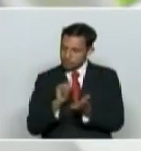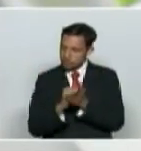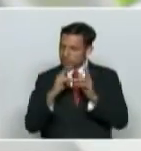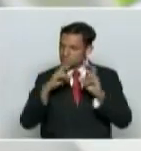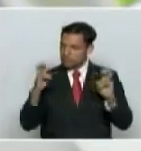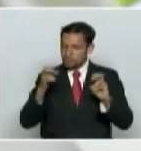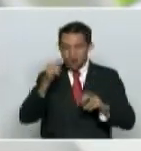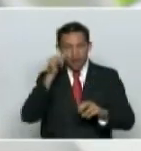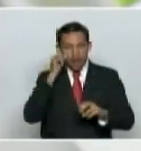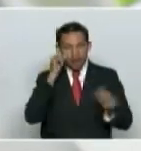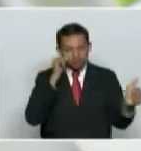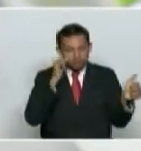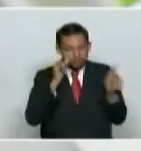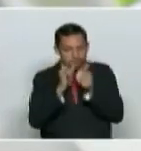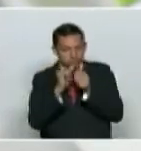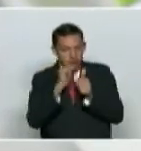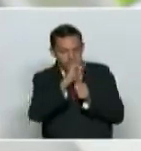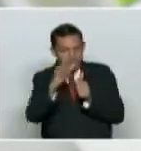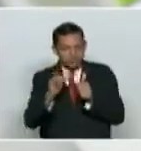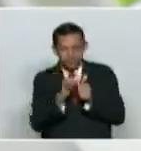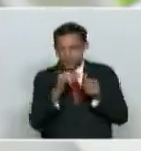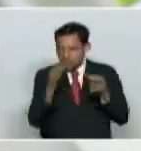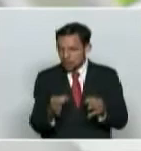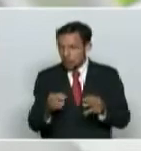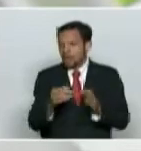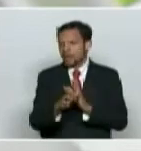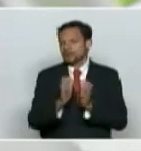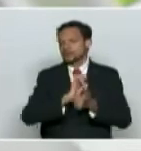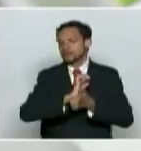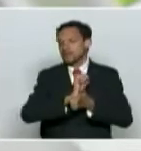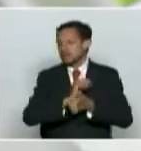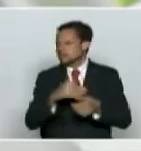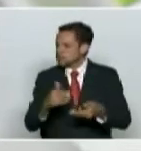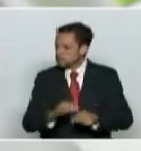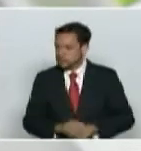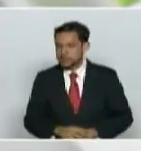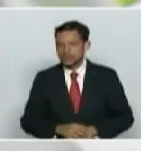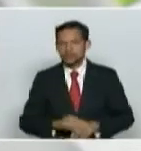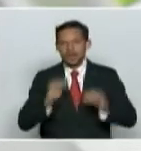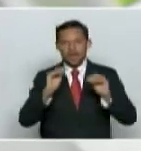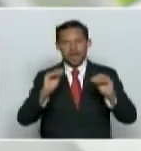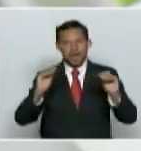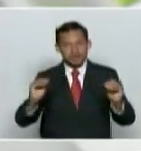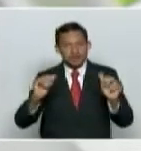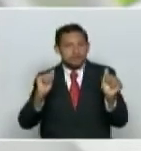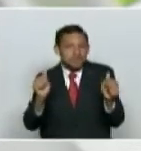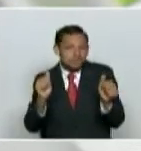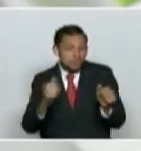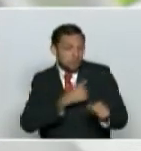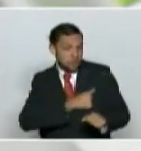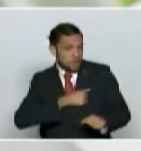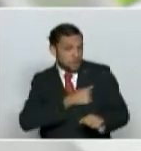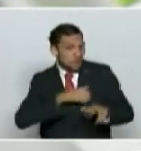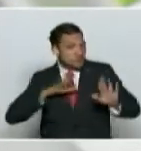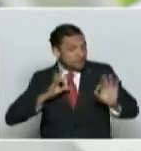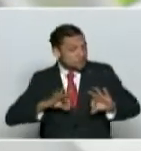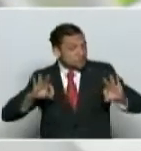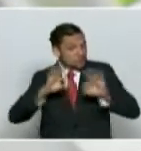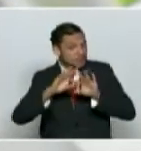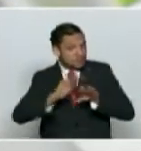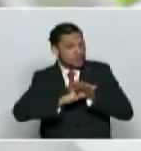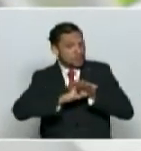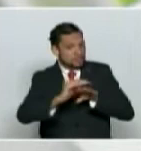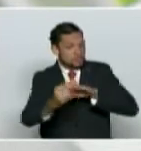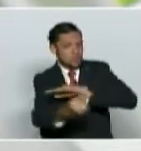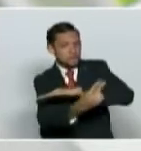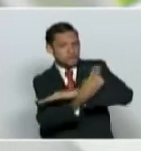de cámara que suceden todos los días en este su canal regional Telecafé. Bueno, pues televidentes, solamente queda invitarlos a que hagan parte